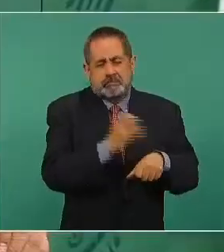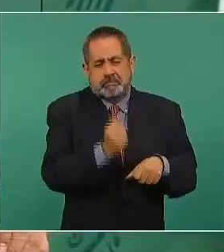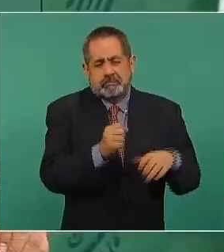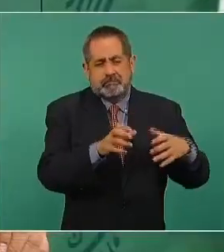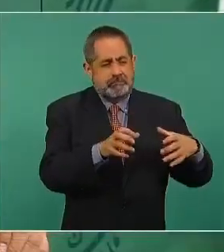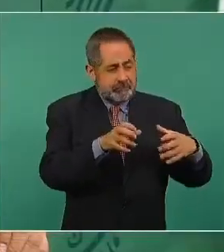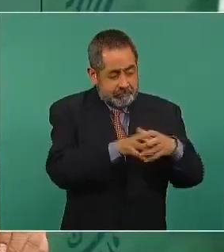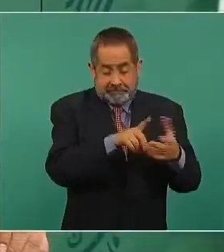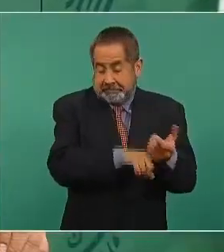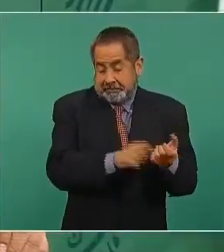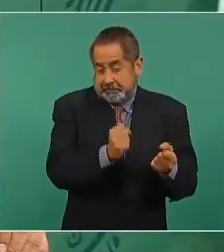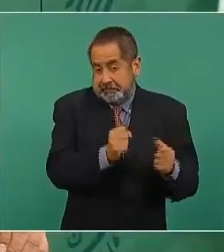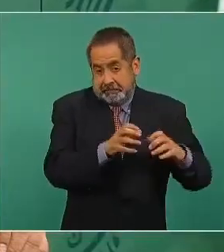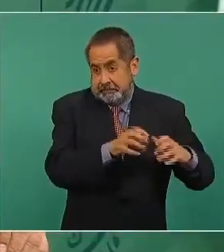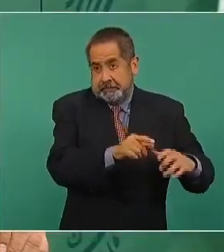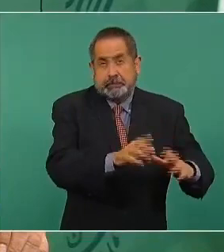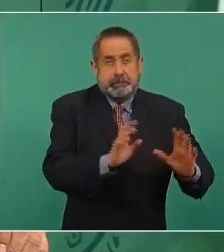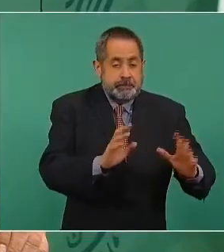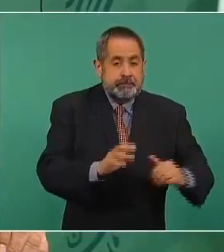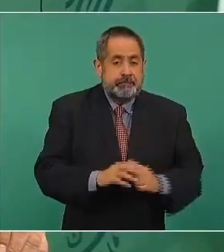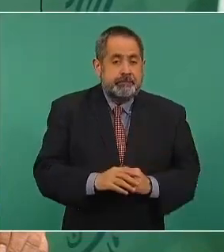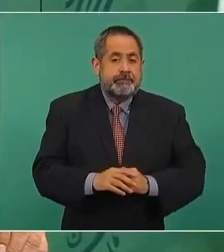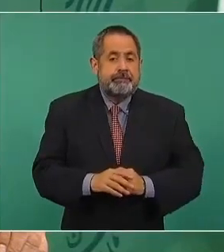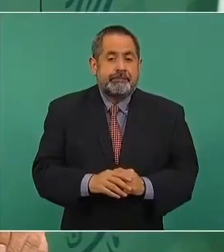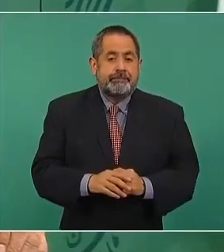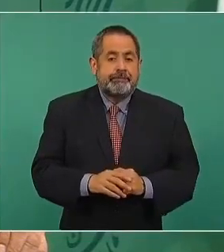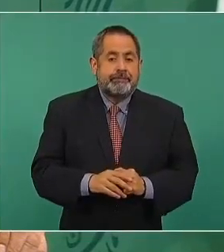los conservadores,